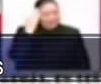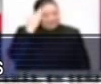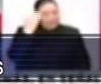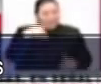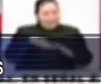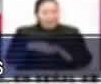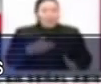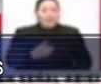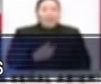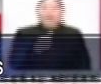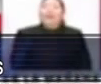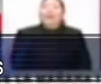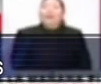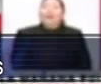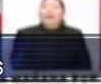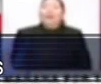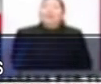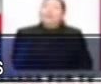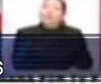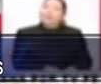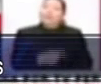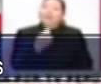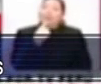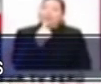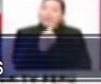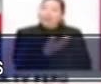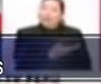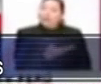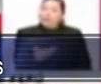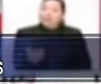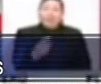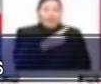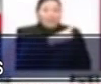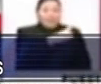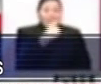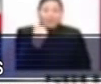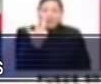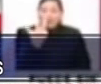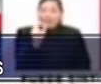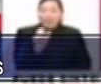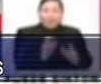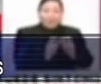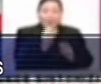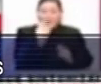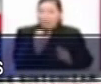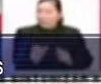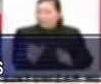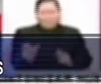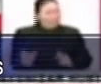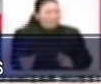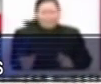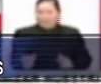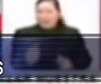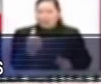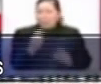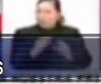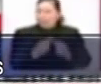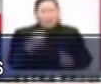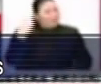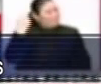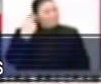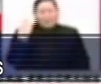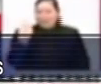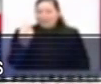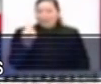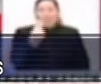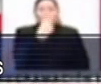bancada al que usted señalaba. El día de ayer, de 130 parlamentarios, esto no ha sido solo un tema de una bancada, han